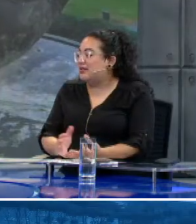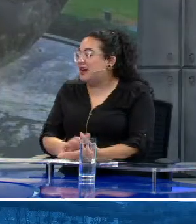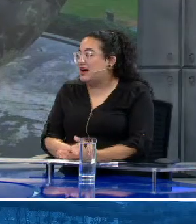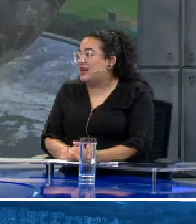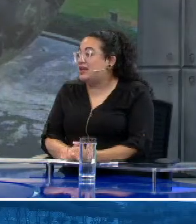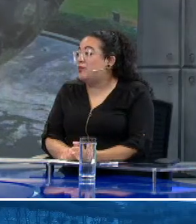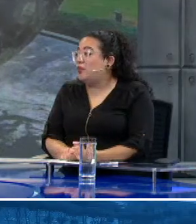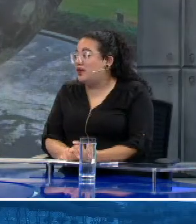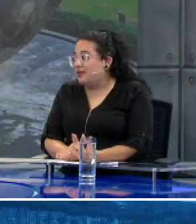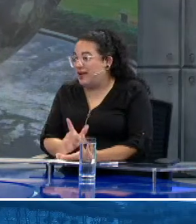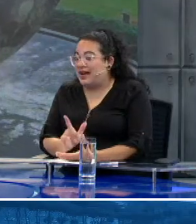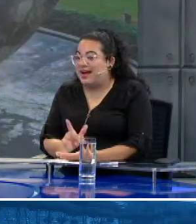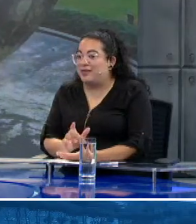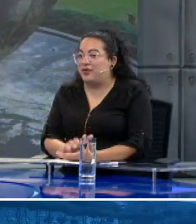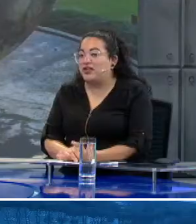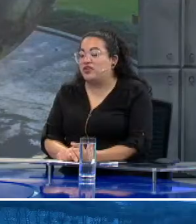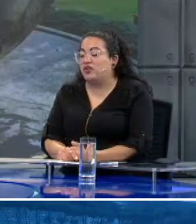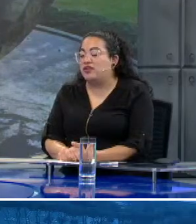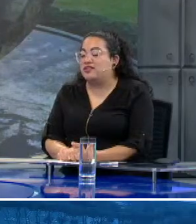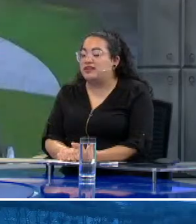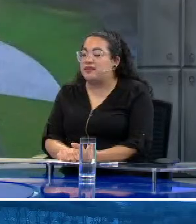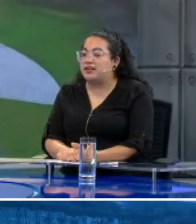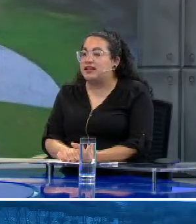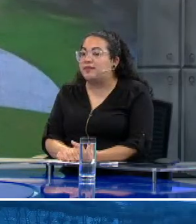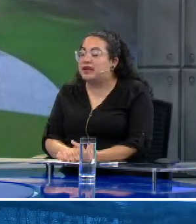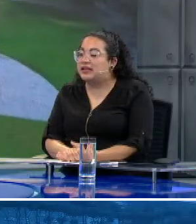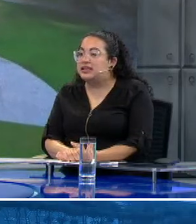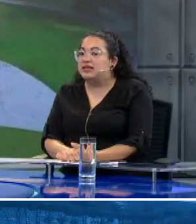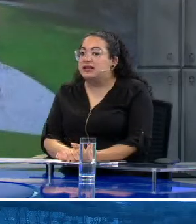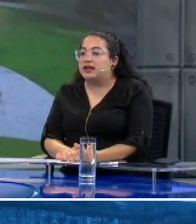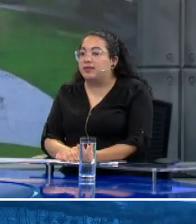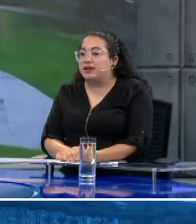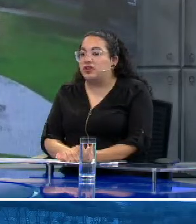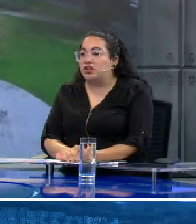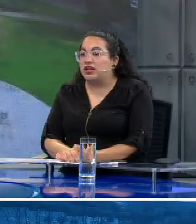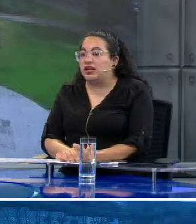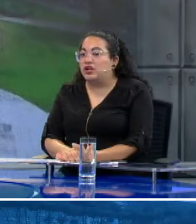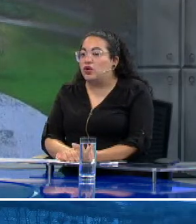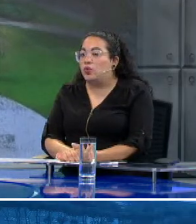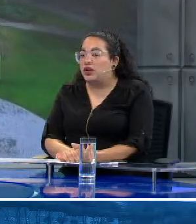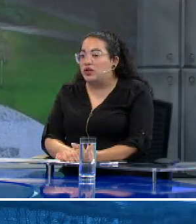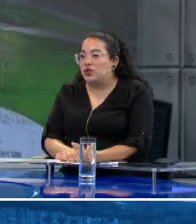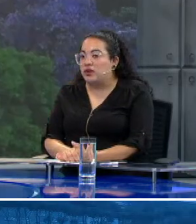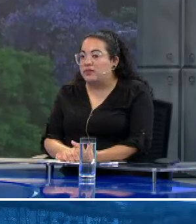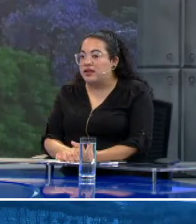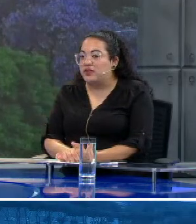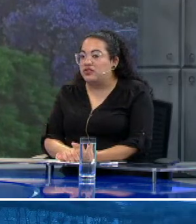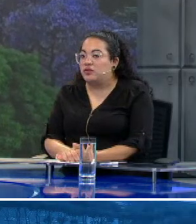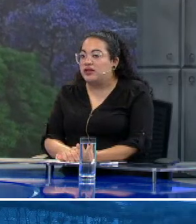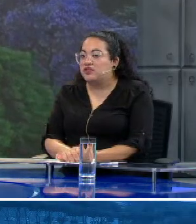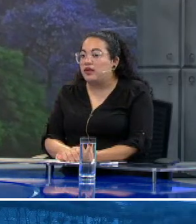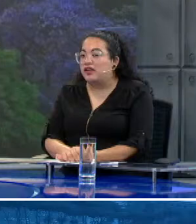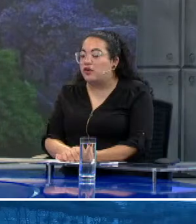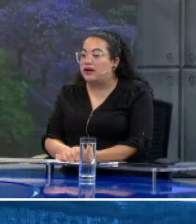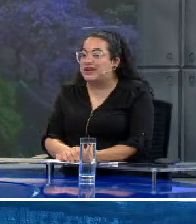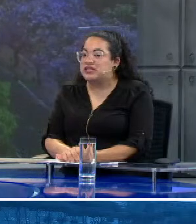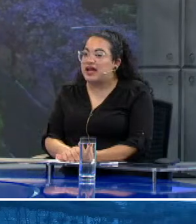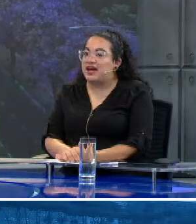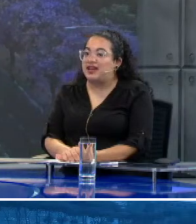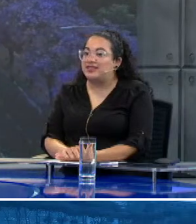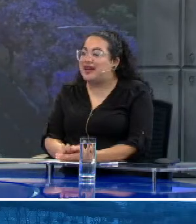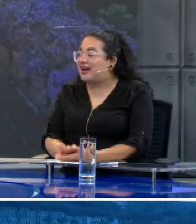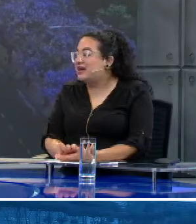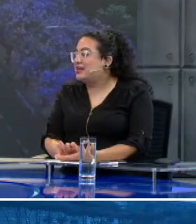quiere viajar y puede viajar, porque esto que vos decías, Amanda, también respecto de los vuelos colapsados y una ciudad de Roma que